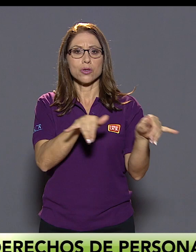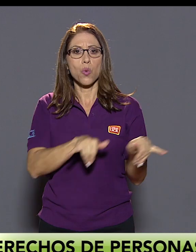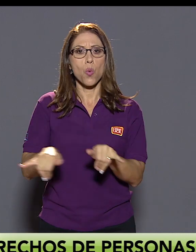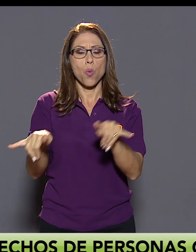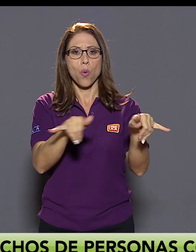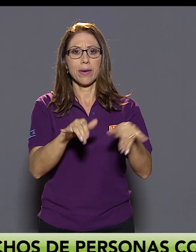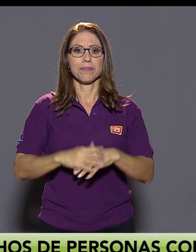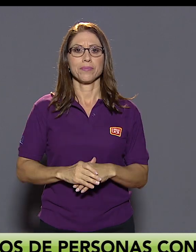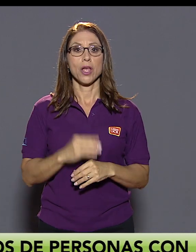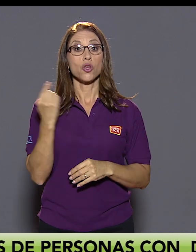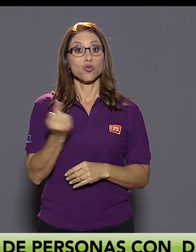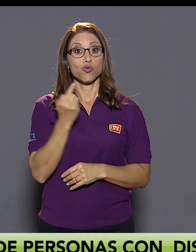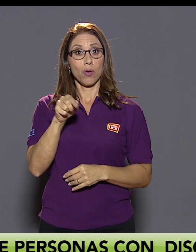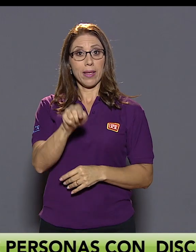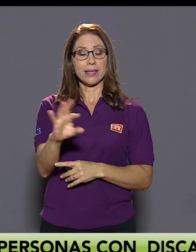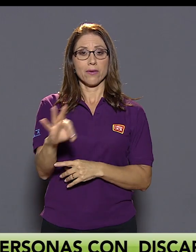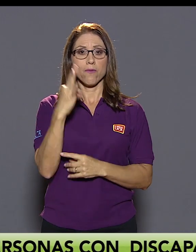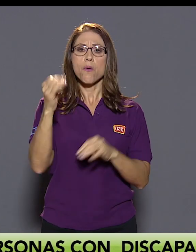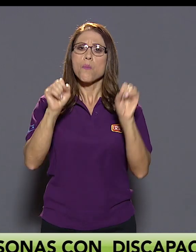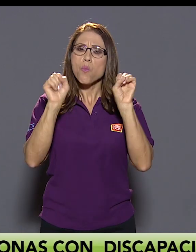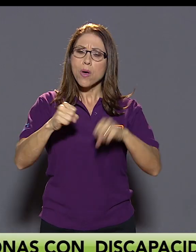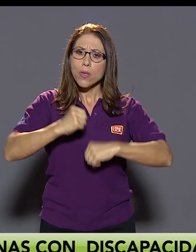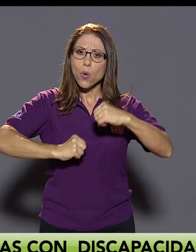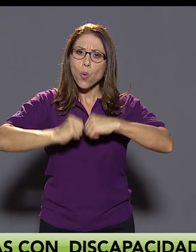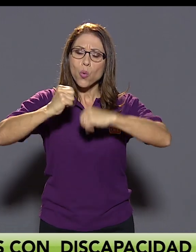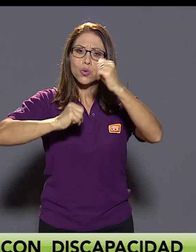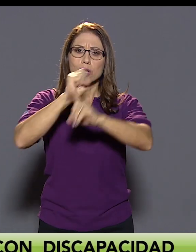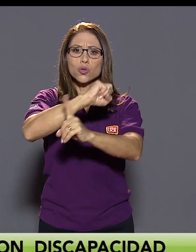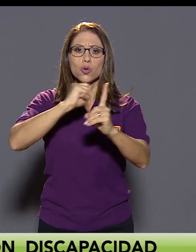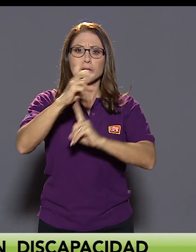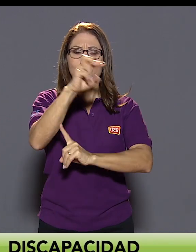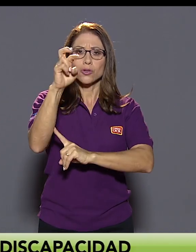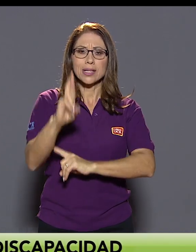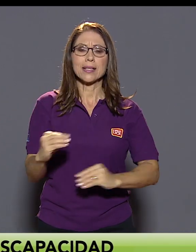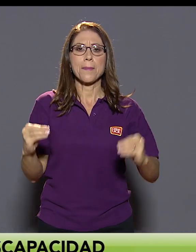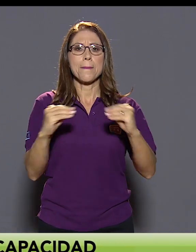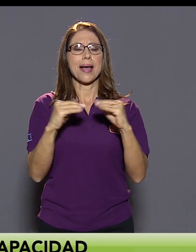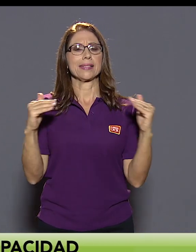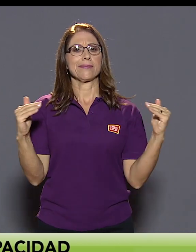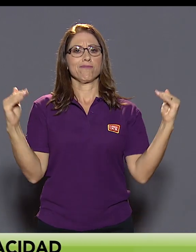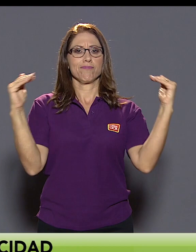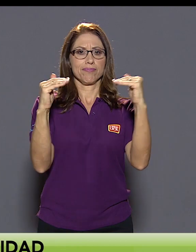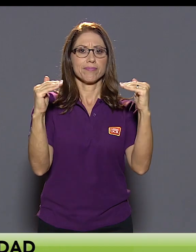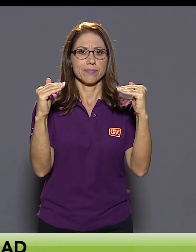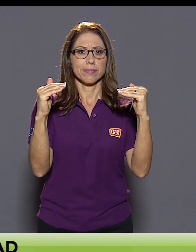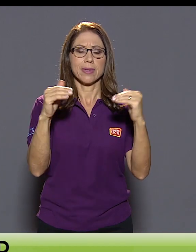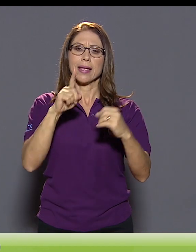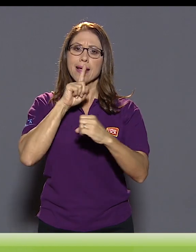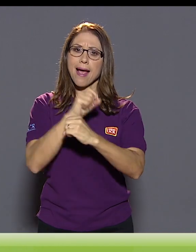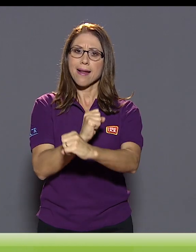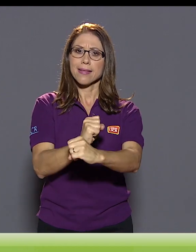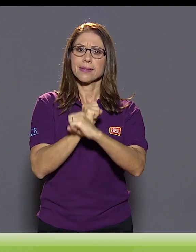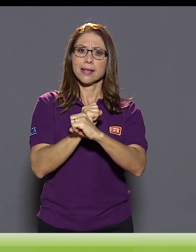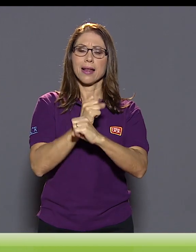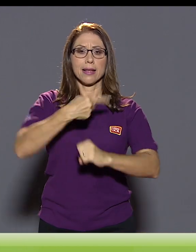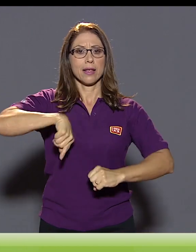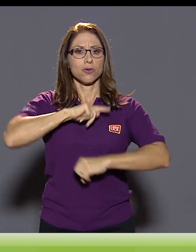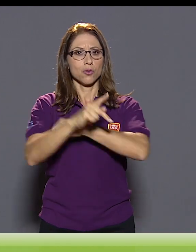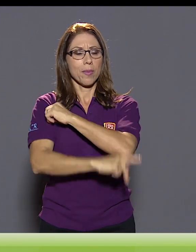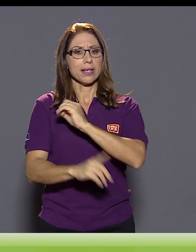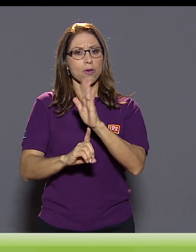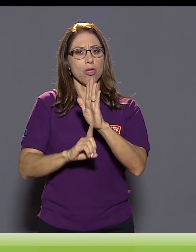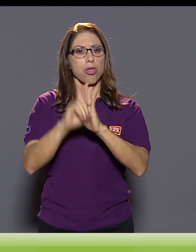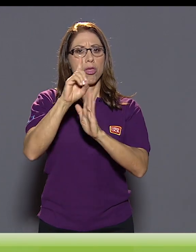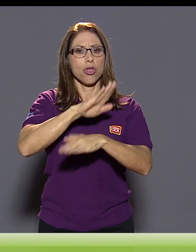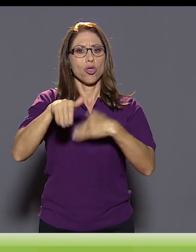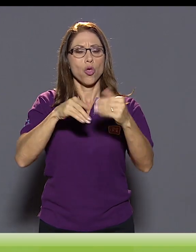igual. Solo de esta manera se podrá construir una sociedad costarricense más equitativa y garantizar el desarrollo de nuestro